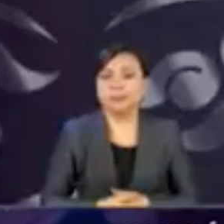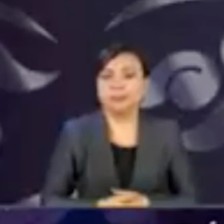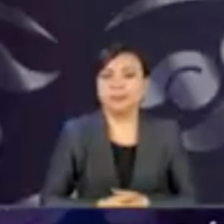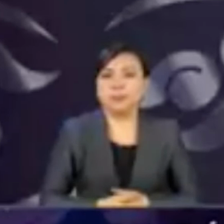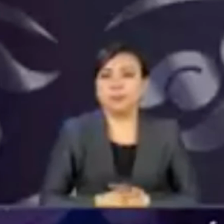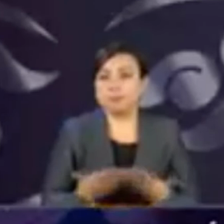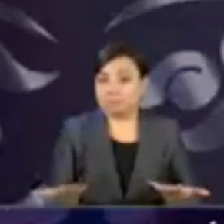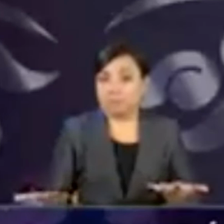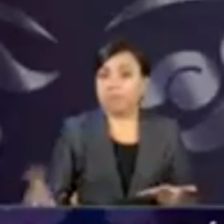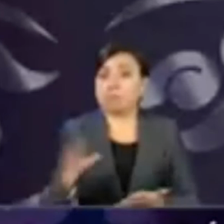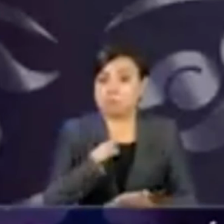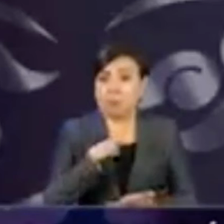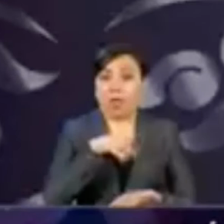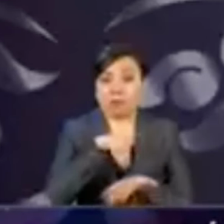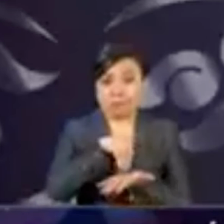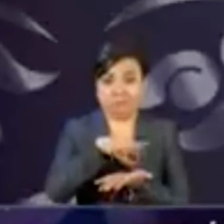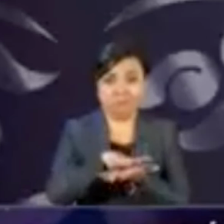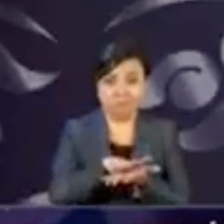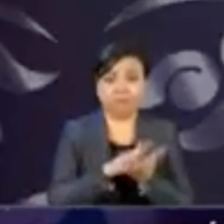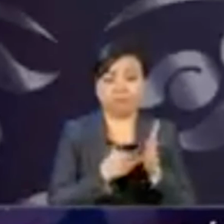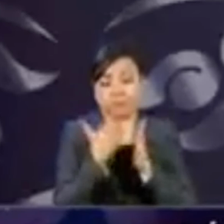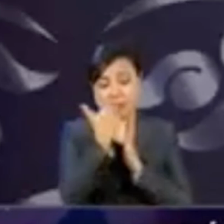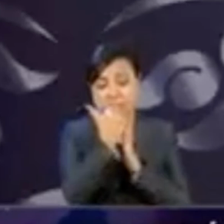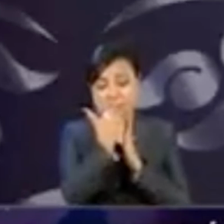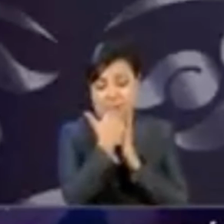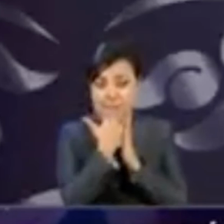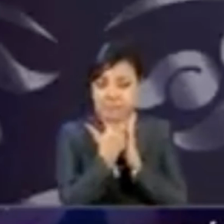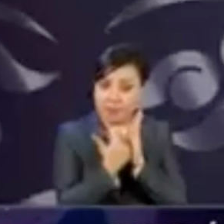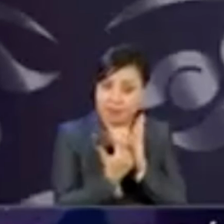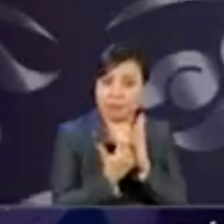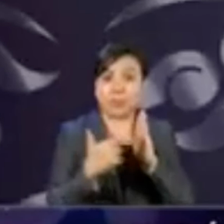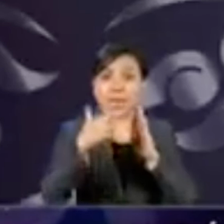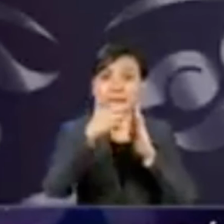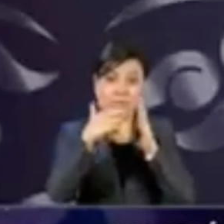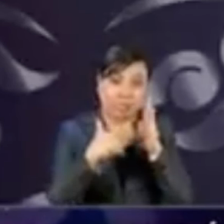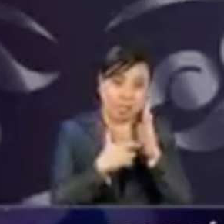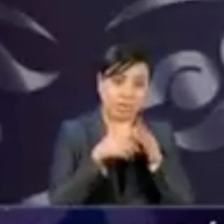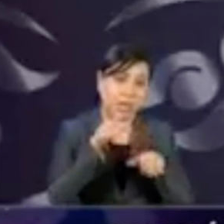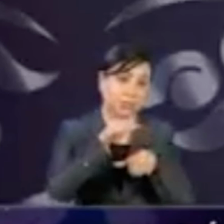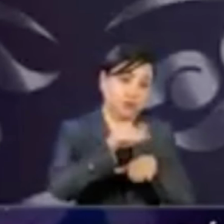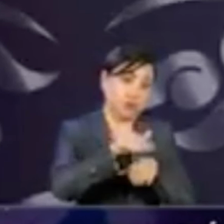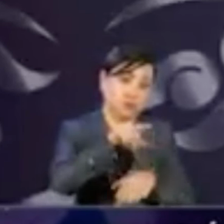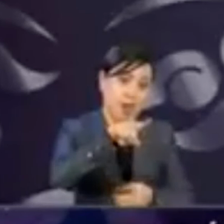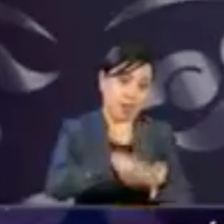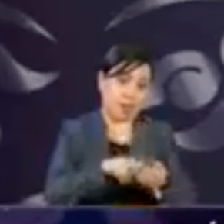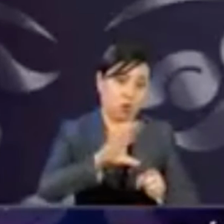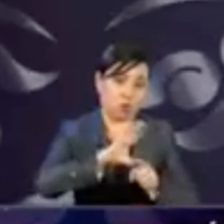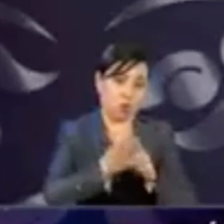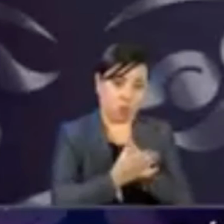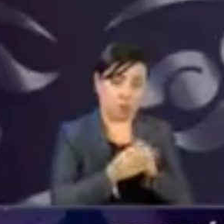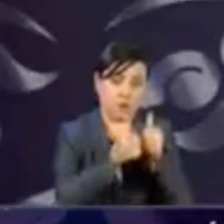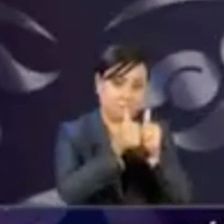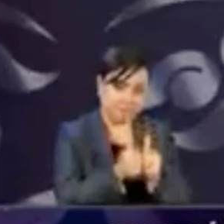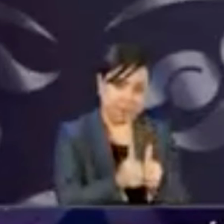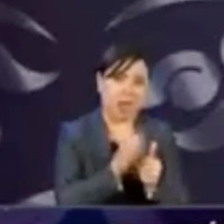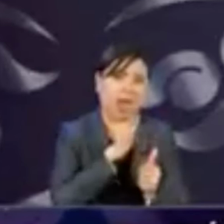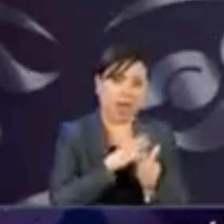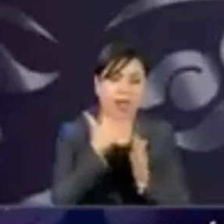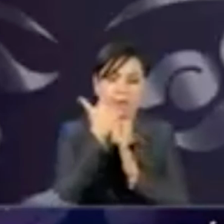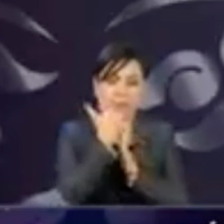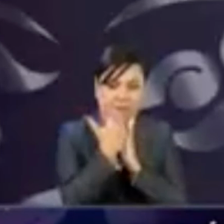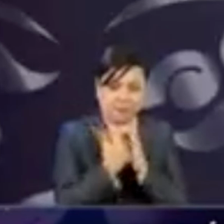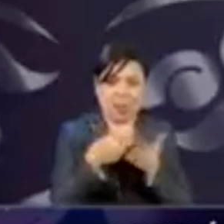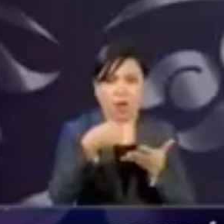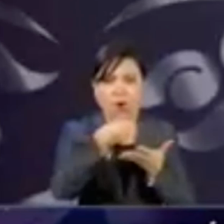este documento que da forma en modo a las sesiones de esta comisión se establece una orden del día y una prelación